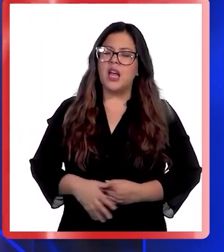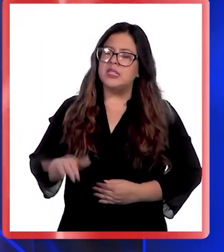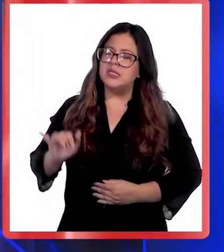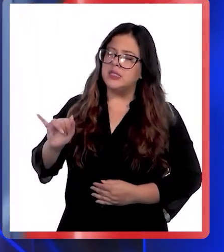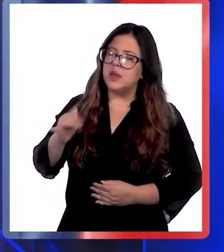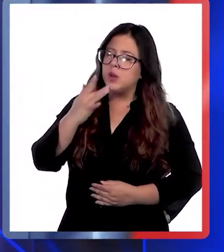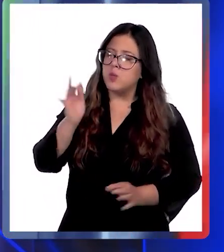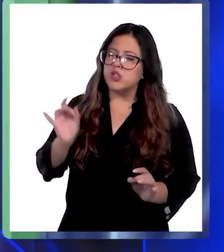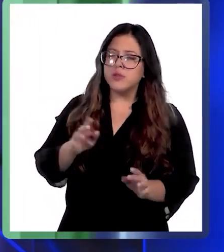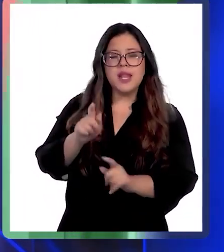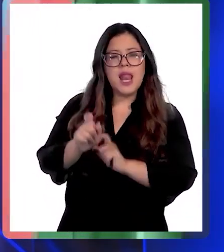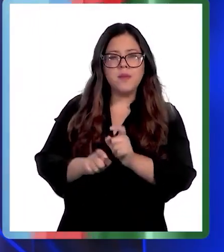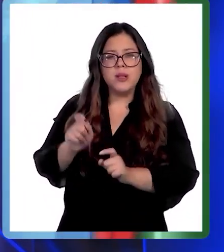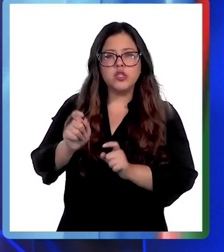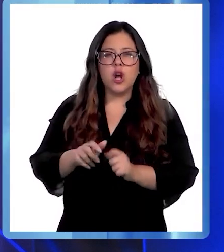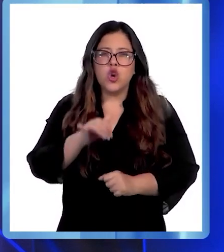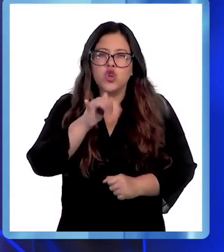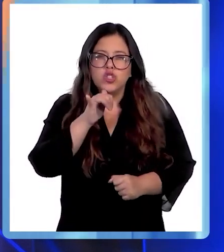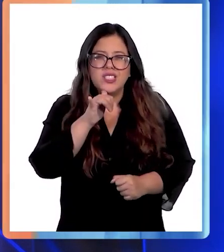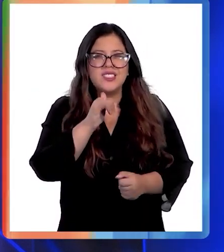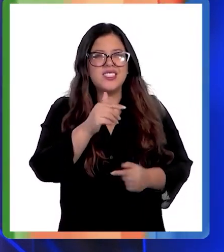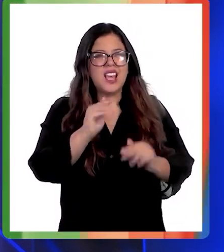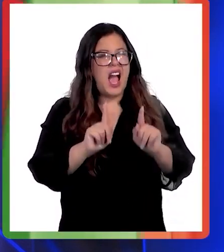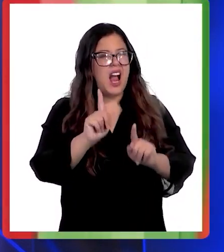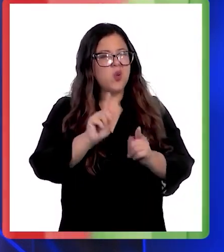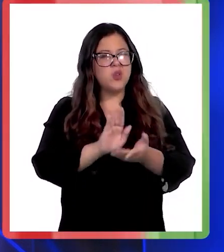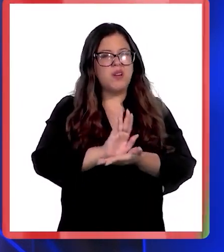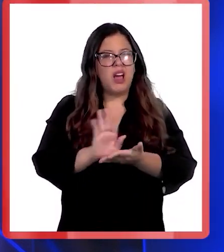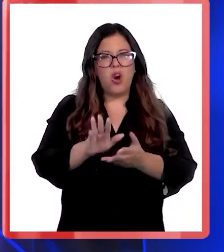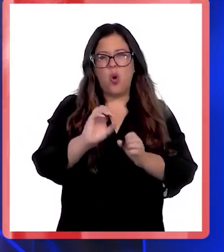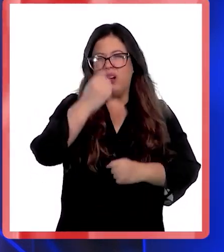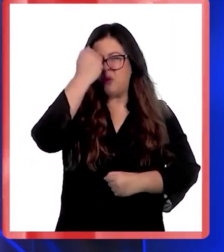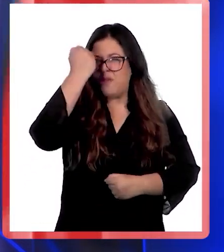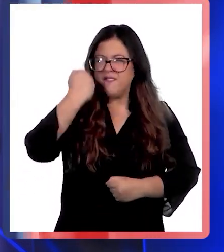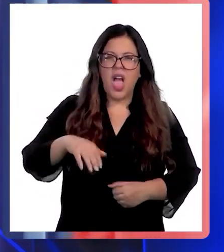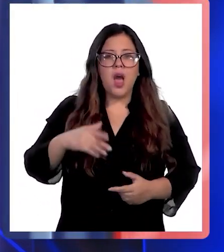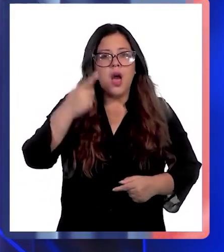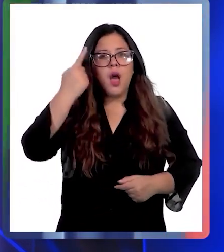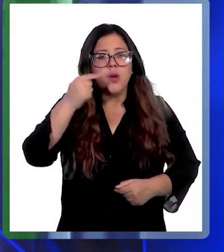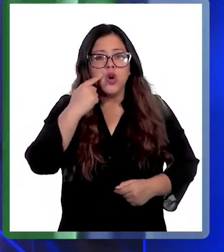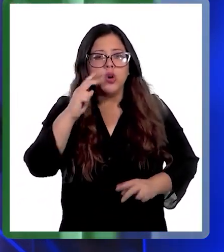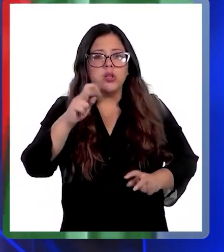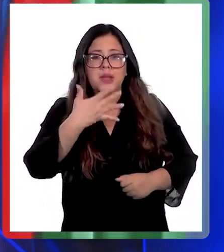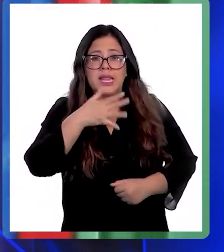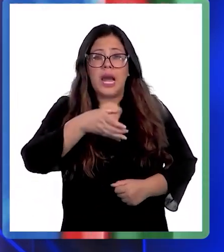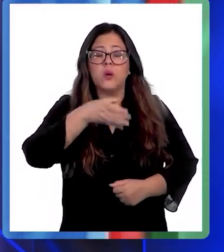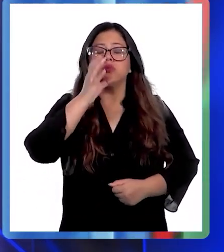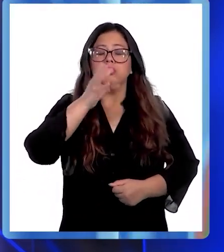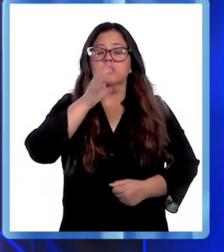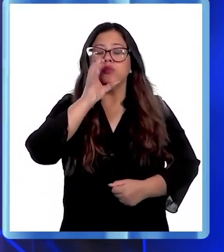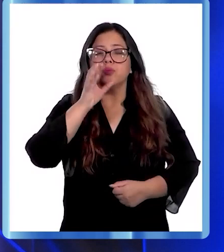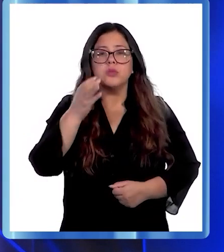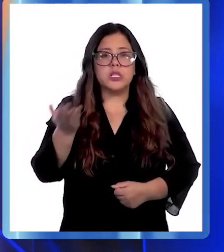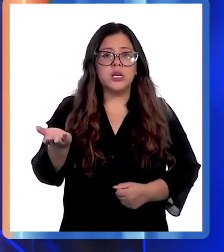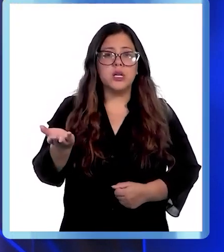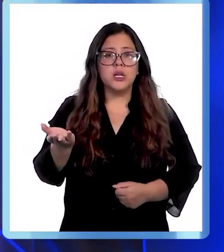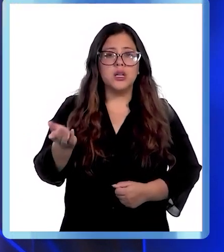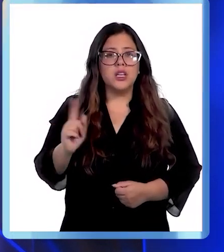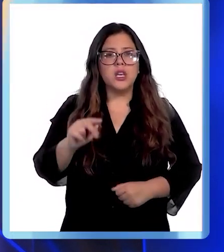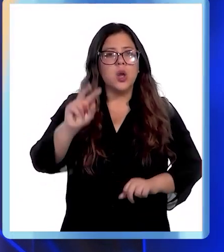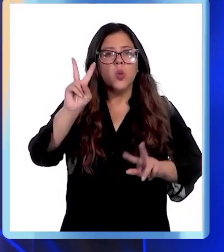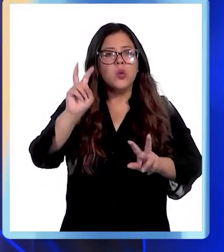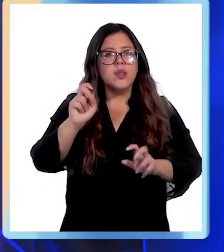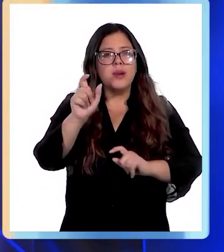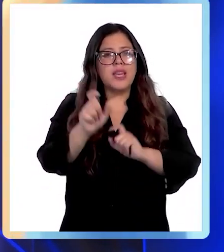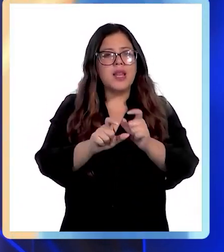Sí, porque quizás la gente es más, no sé si mañosa o es más porfiada, pero el tomar agua, el hidratarse, no es un